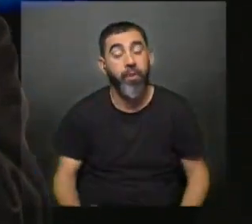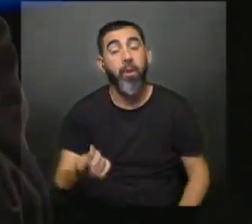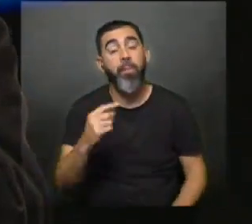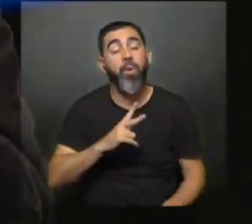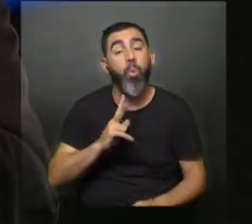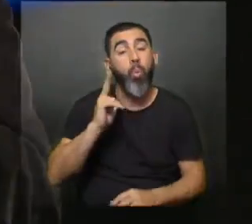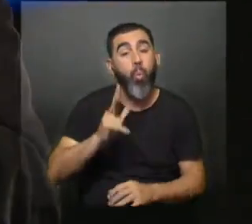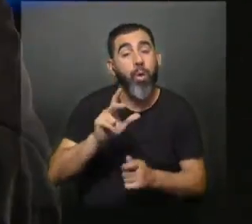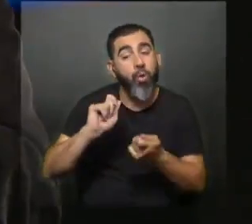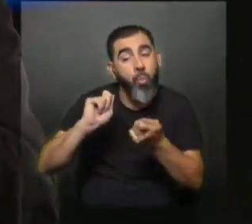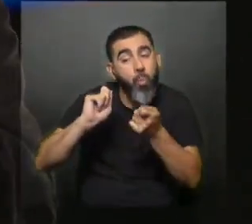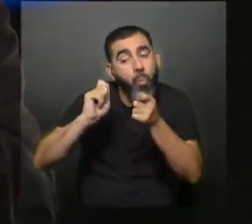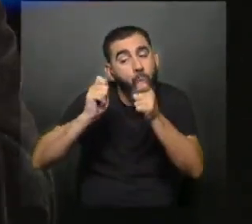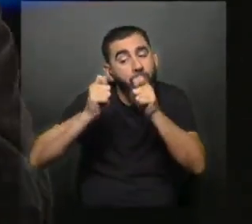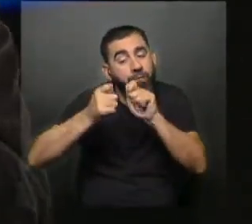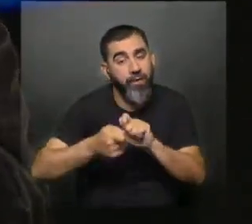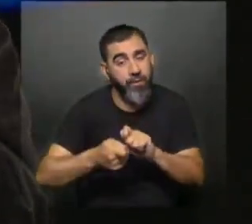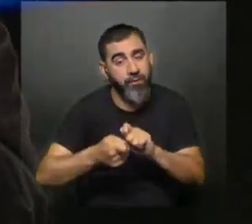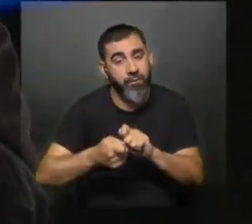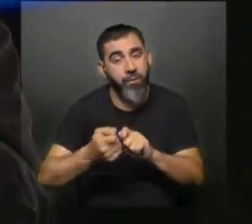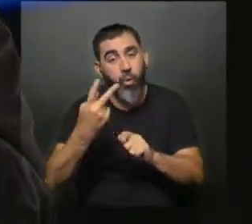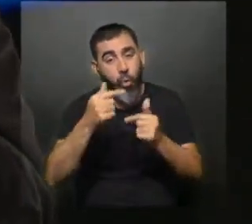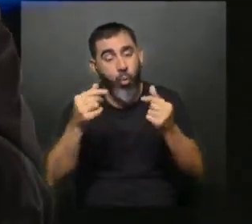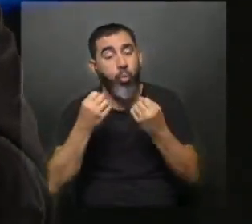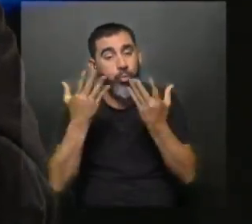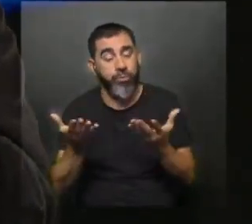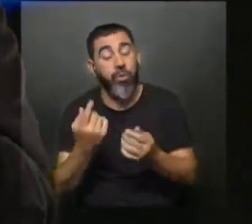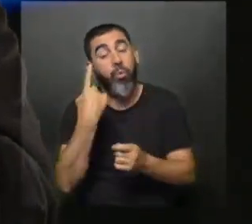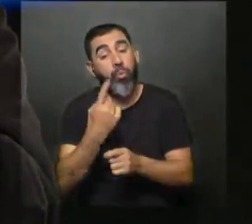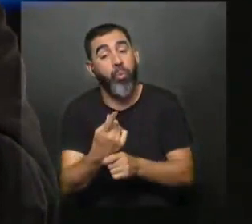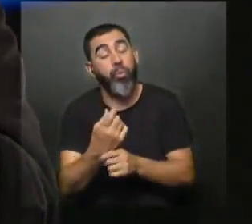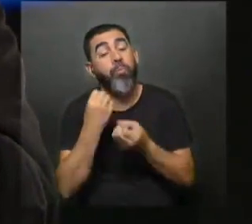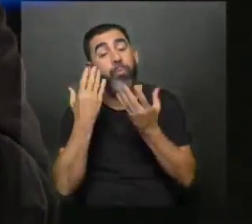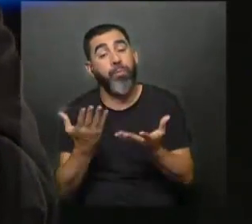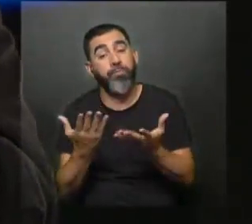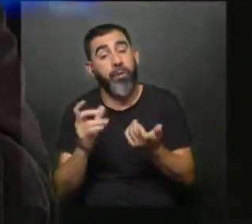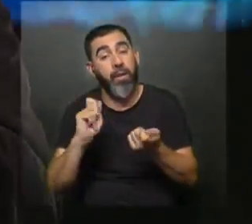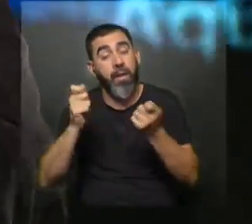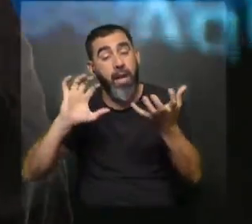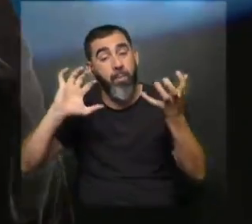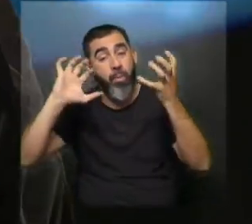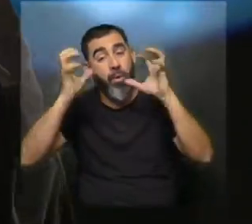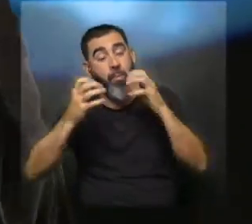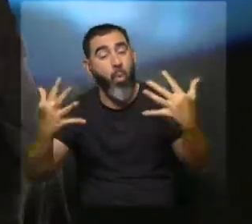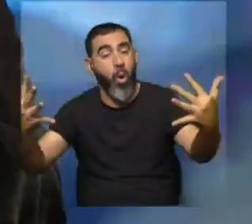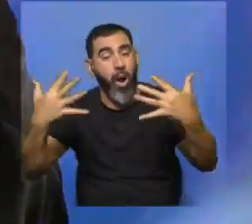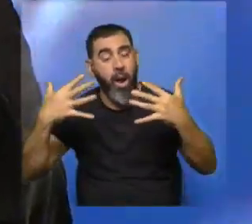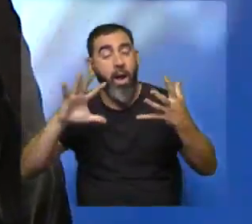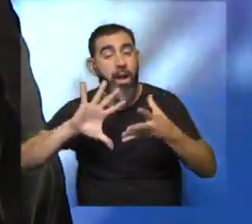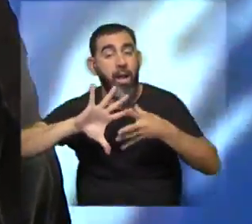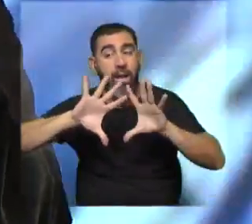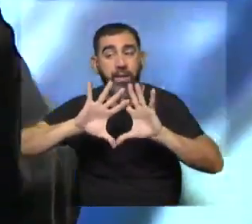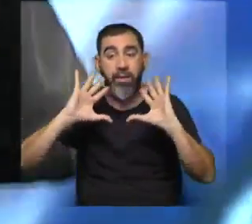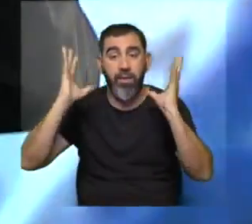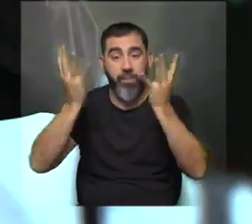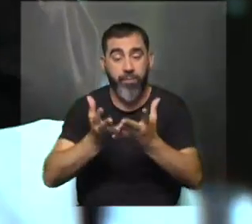humano lo ha modificado por 2 razones. Uno es por el cambio climático, por el calentamiento global, lo que ha